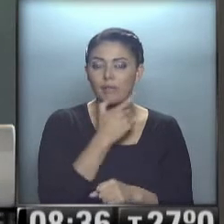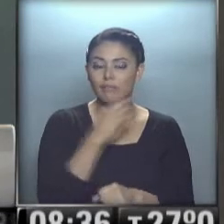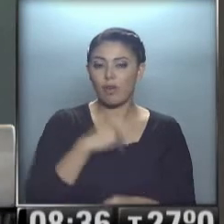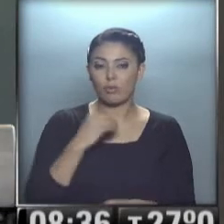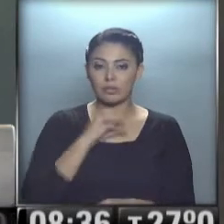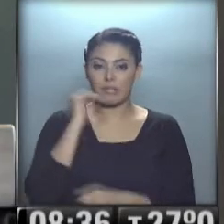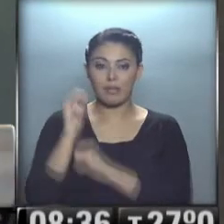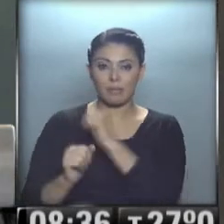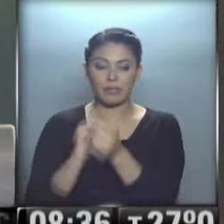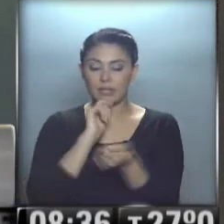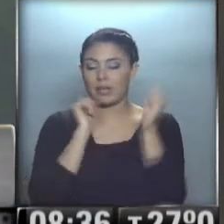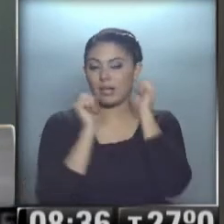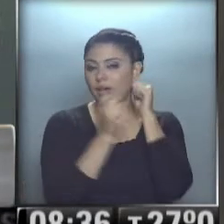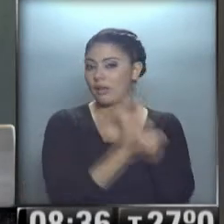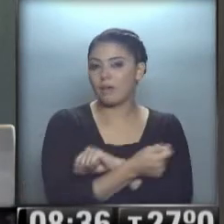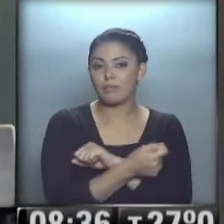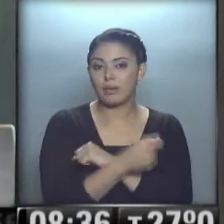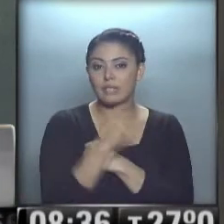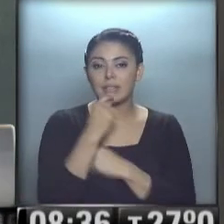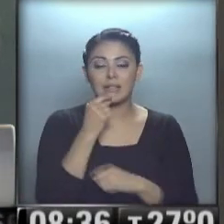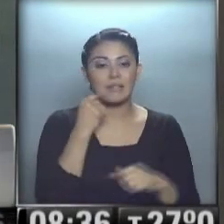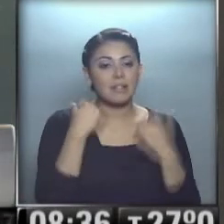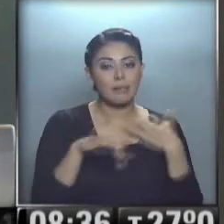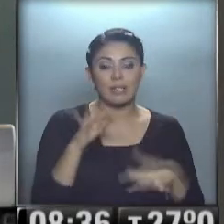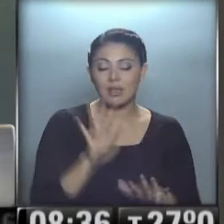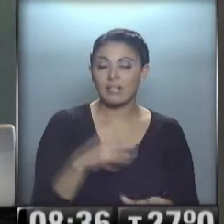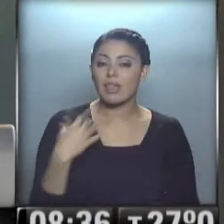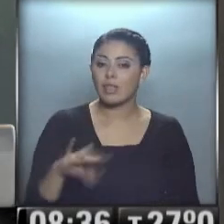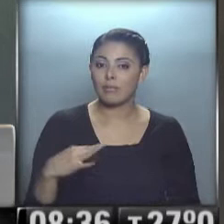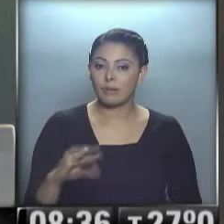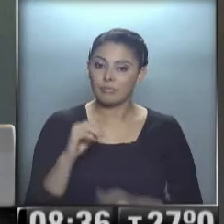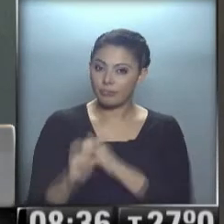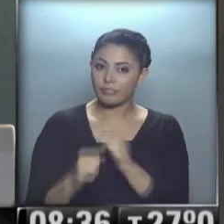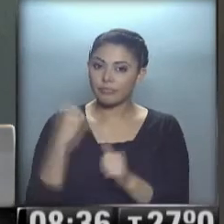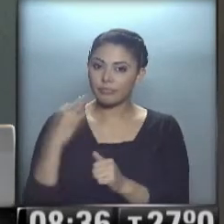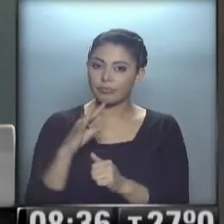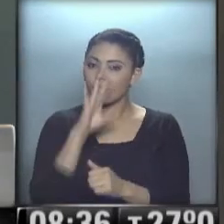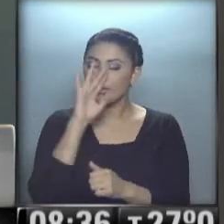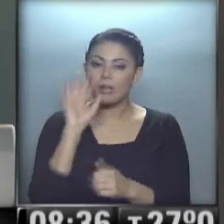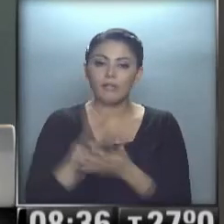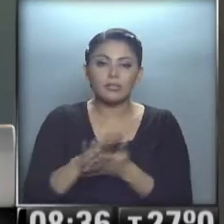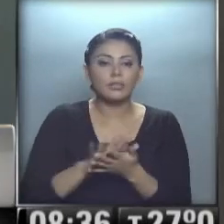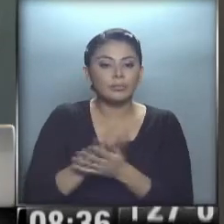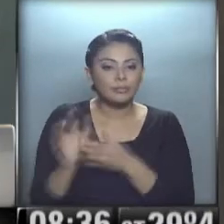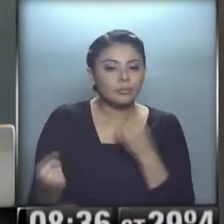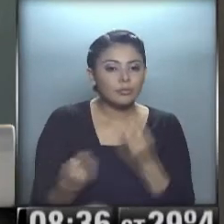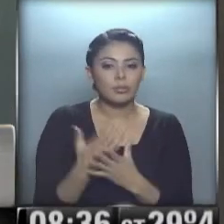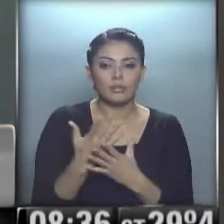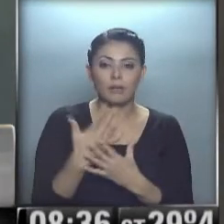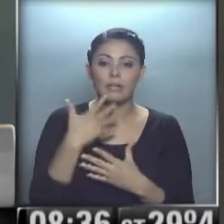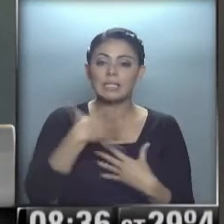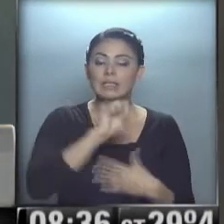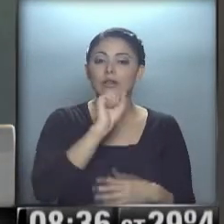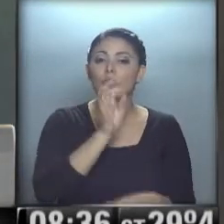empresas concesionarias ante una emergencia de esta naturaleza. Lo que tienen que hacer es generar los mecanismos para la identificación claramente